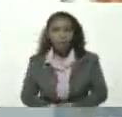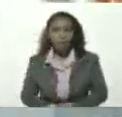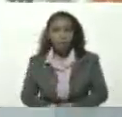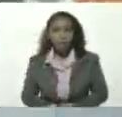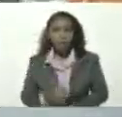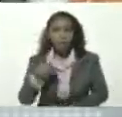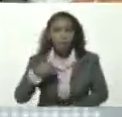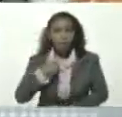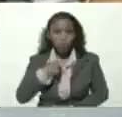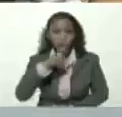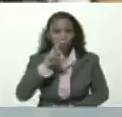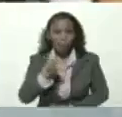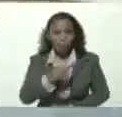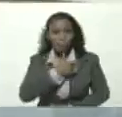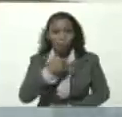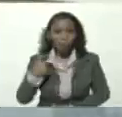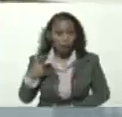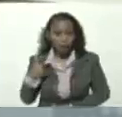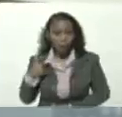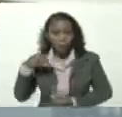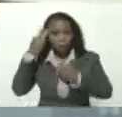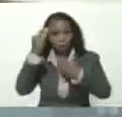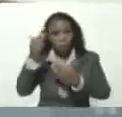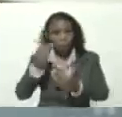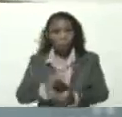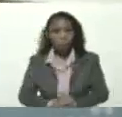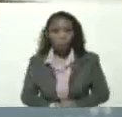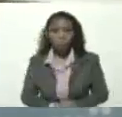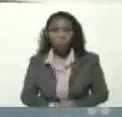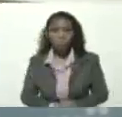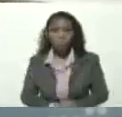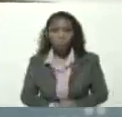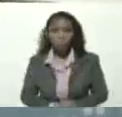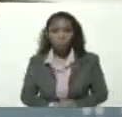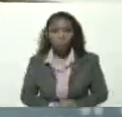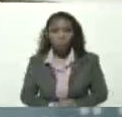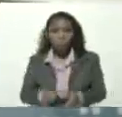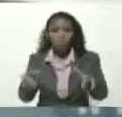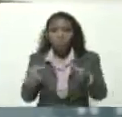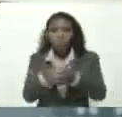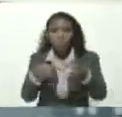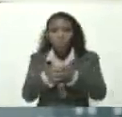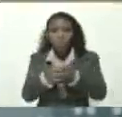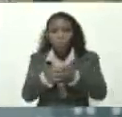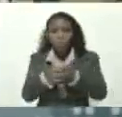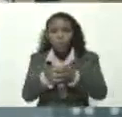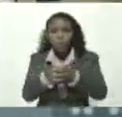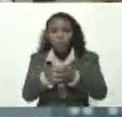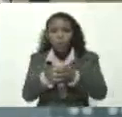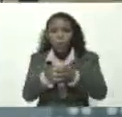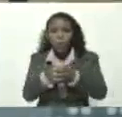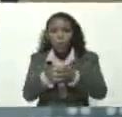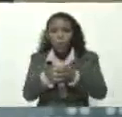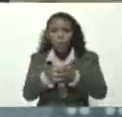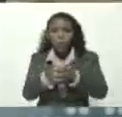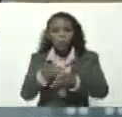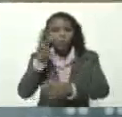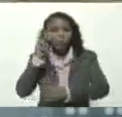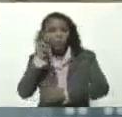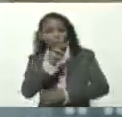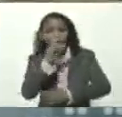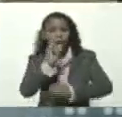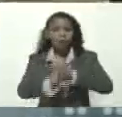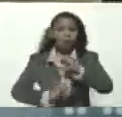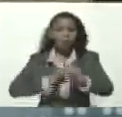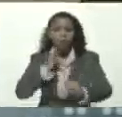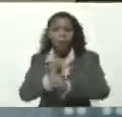Quiero también saludar a un grupo de veedores y veedoras internacionales